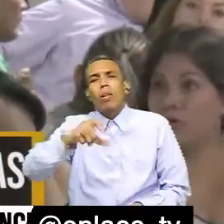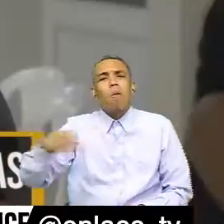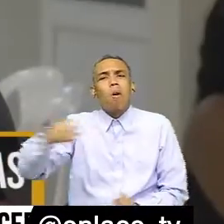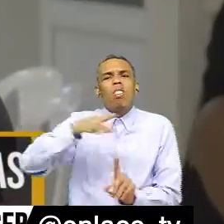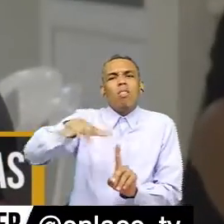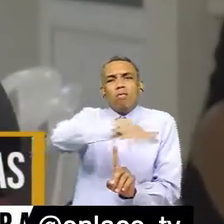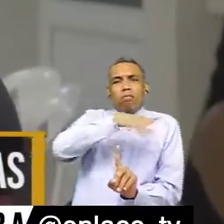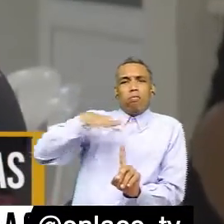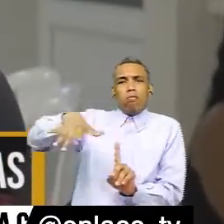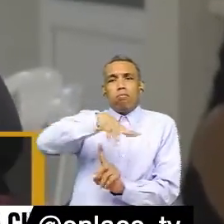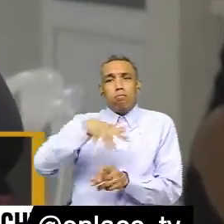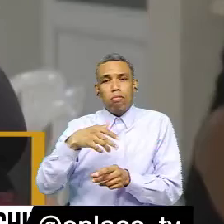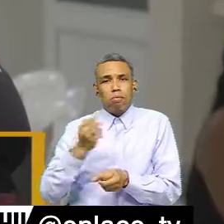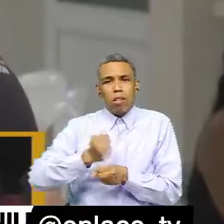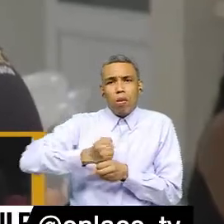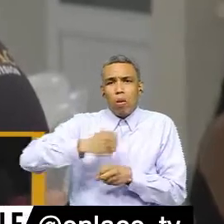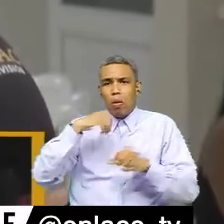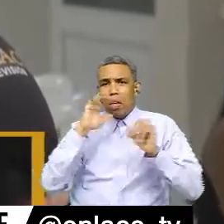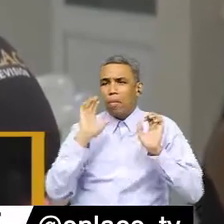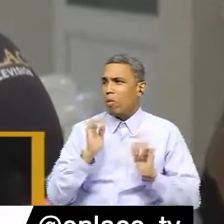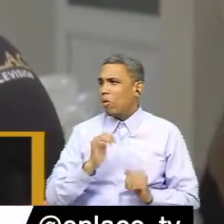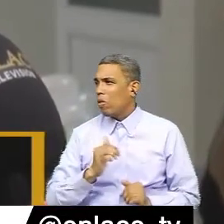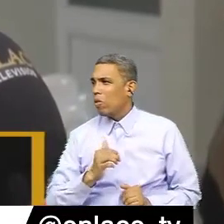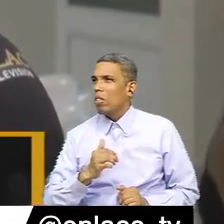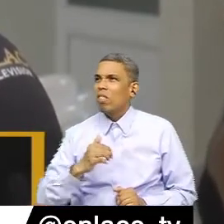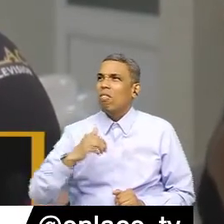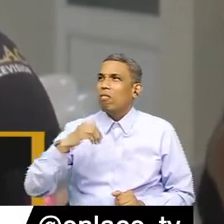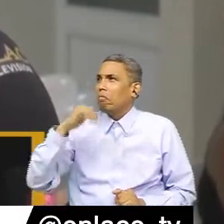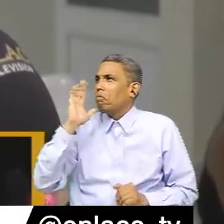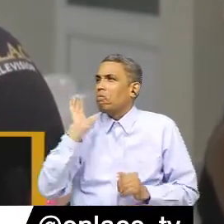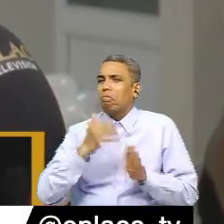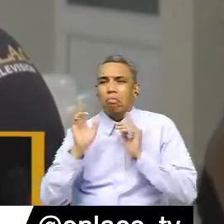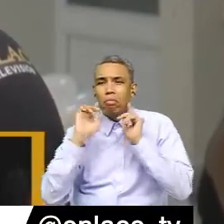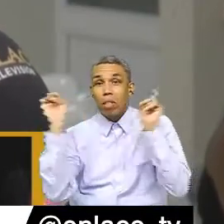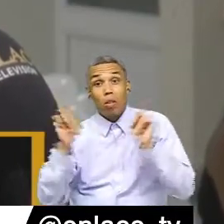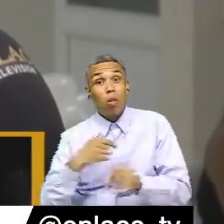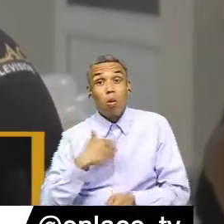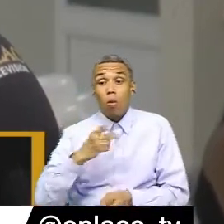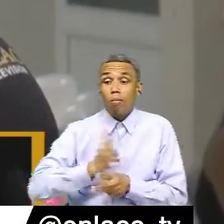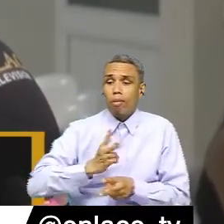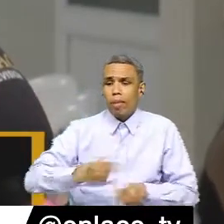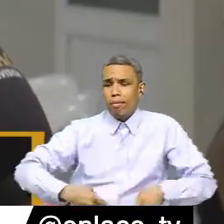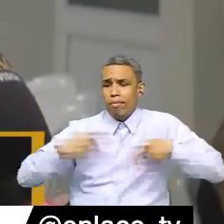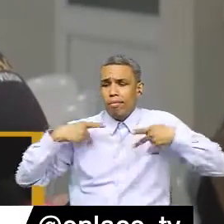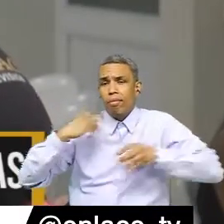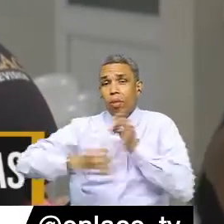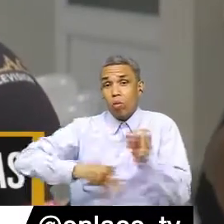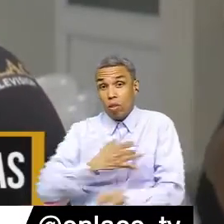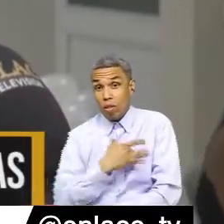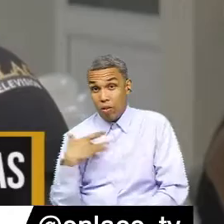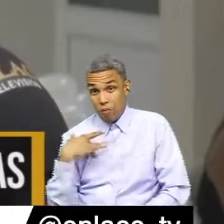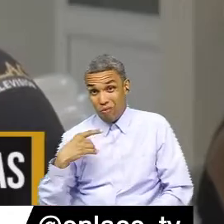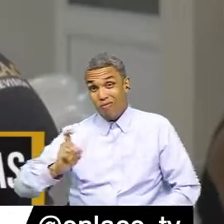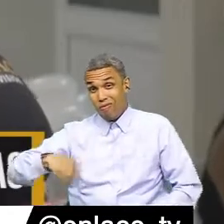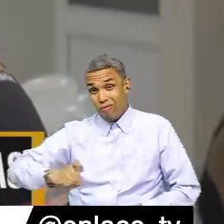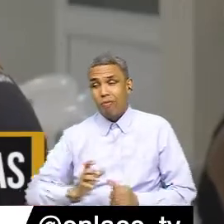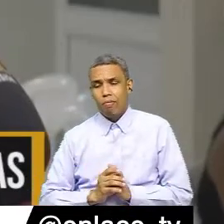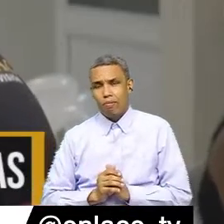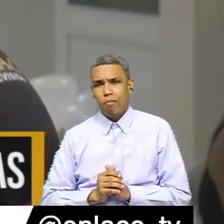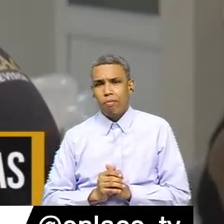el decreto tiene la función de dar los lineamientos del sistema de gestión de seguridad y salud en el trabajo para la población docente